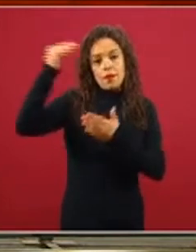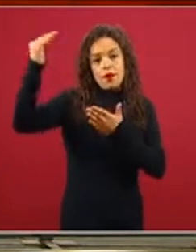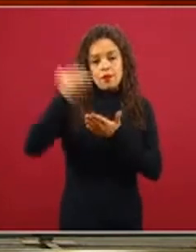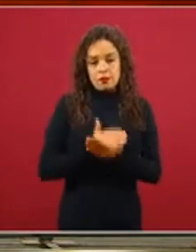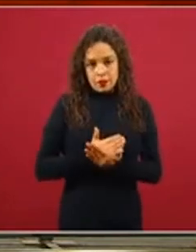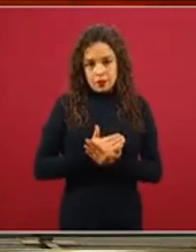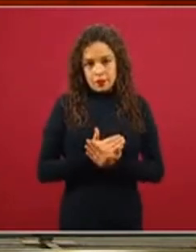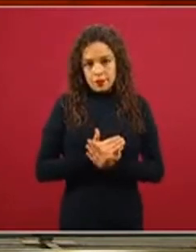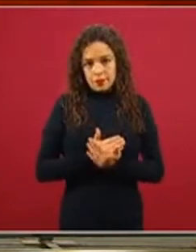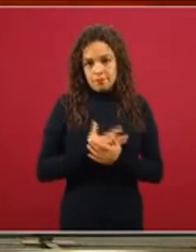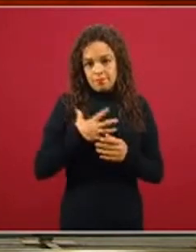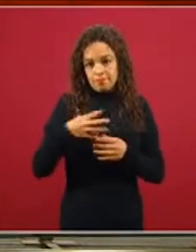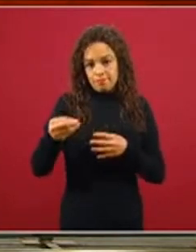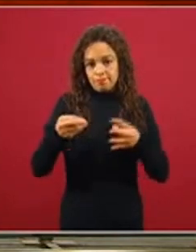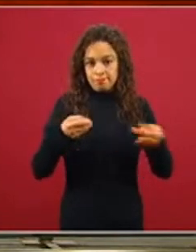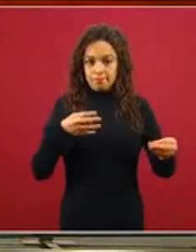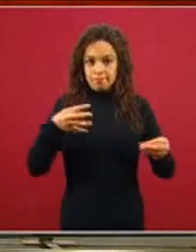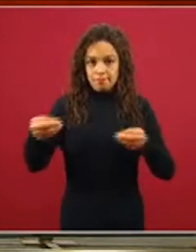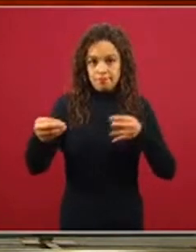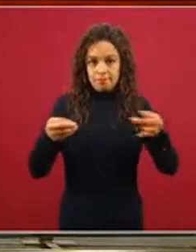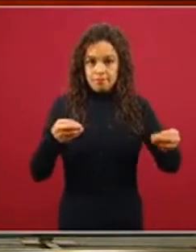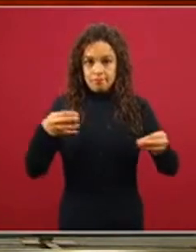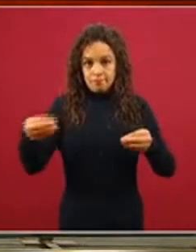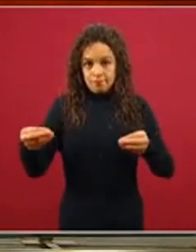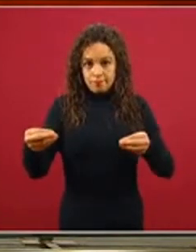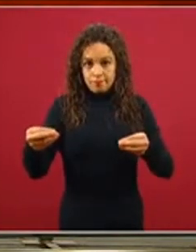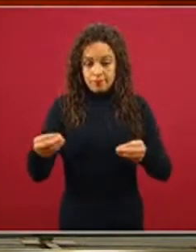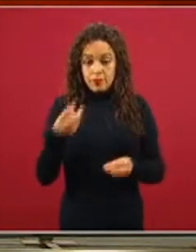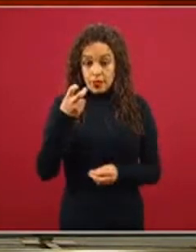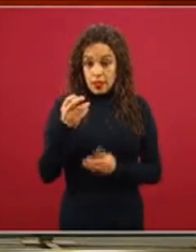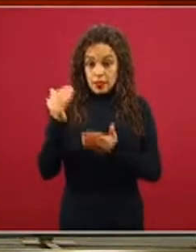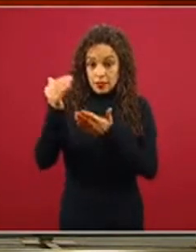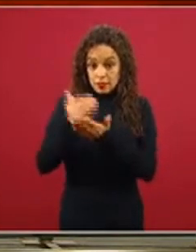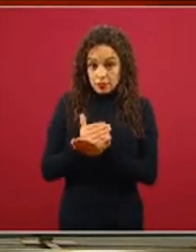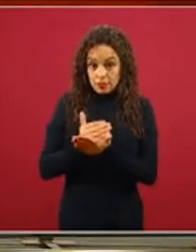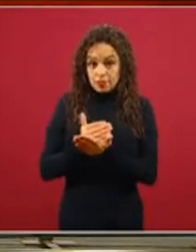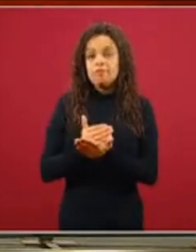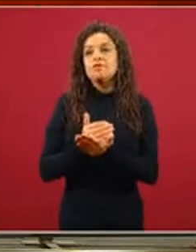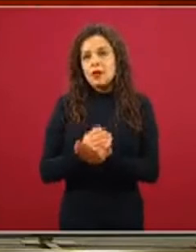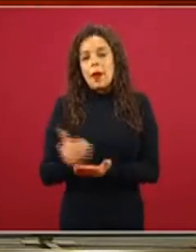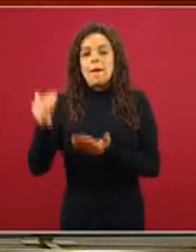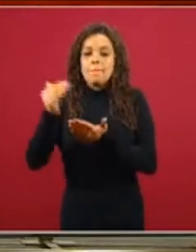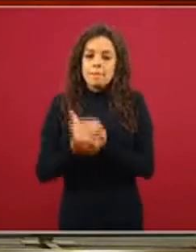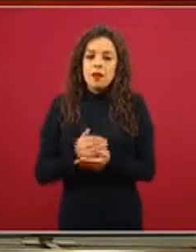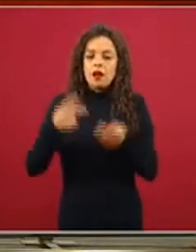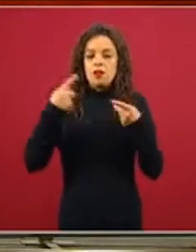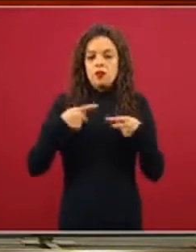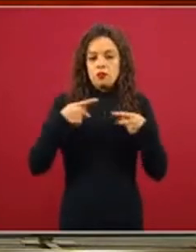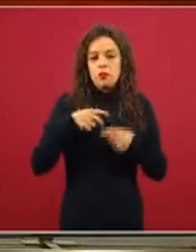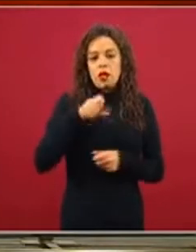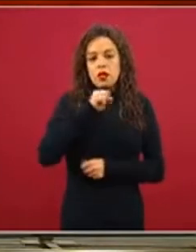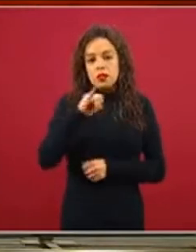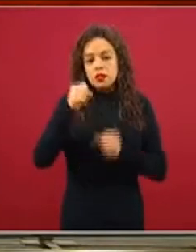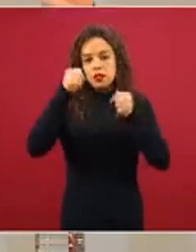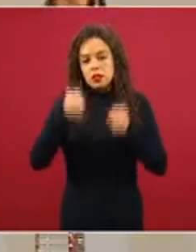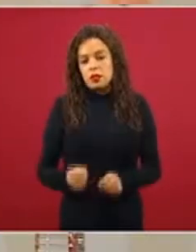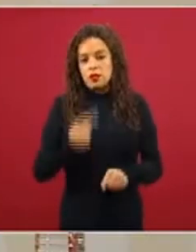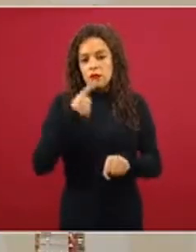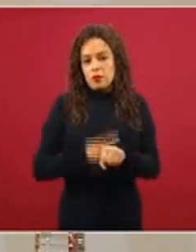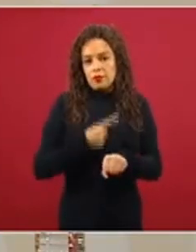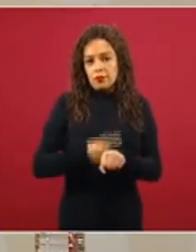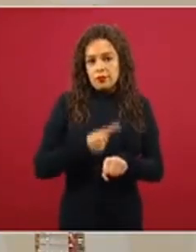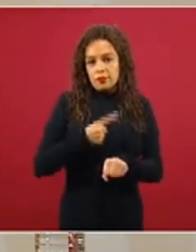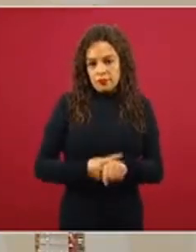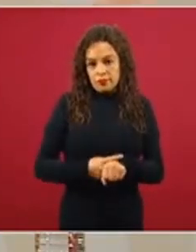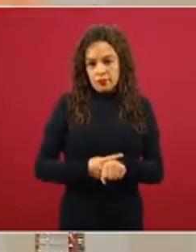contagios, ocurren menos casos. Los contagios de hoy se manifiestan en los casos de la